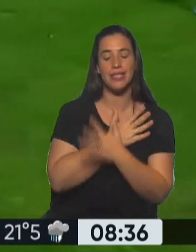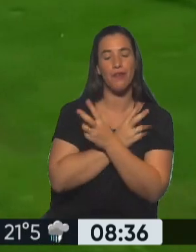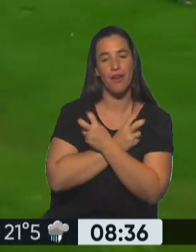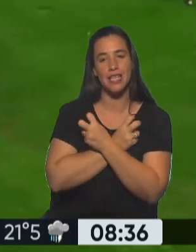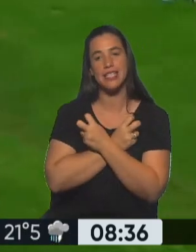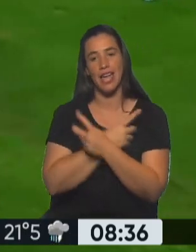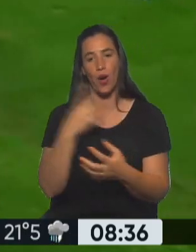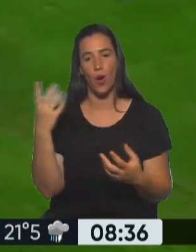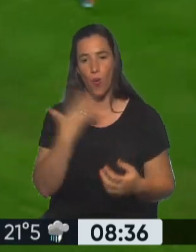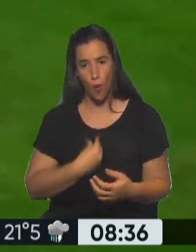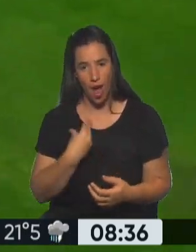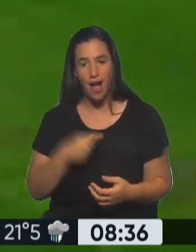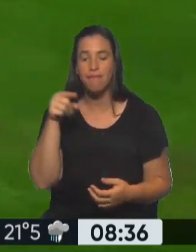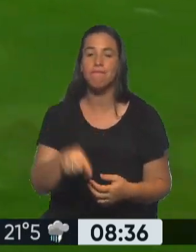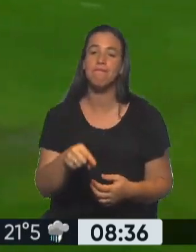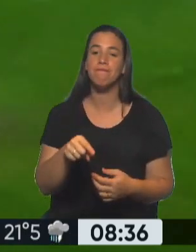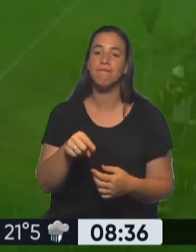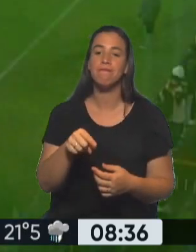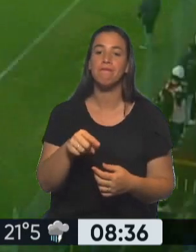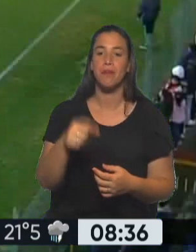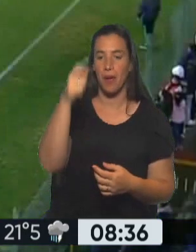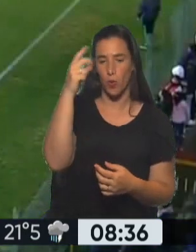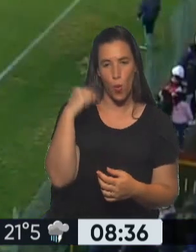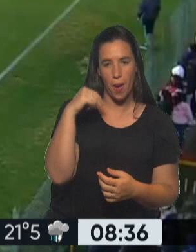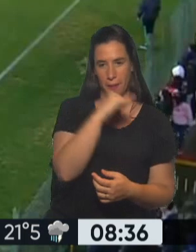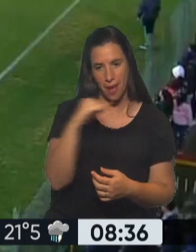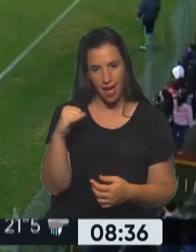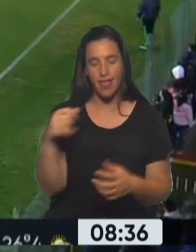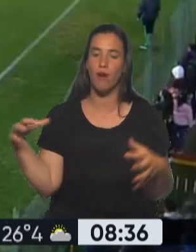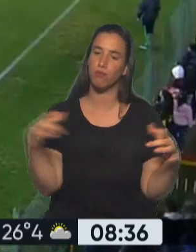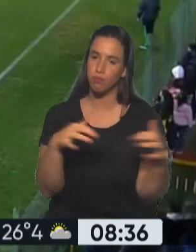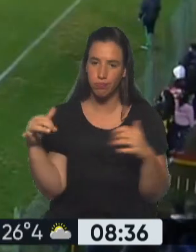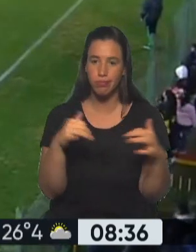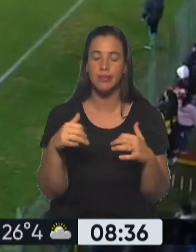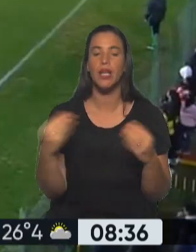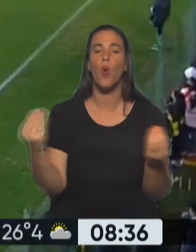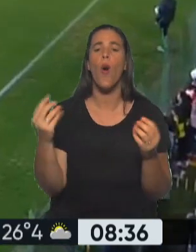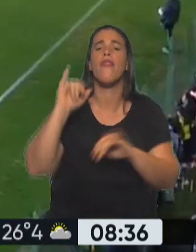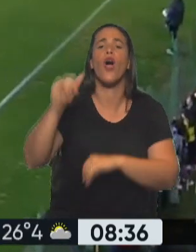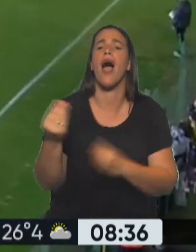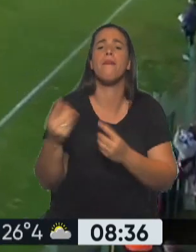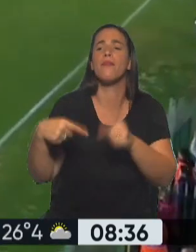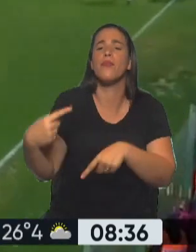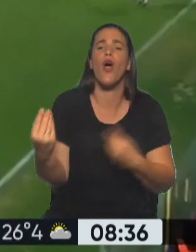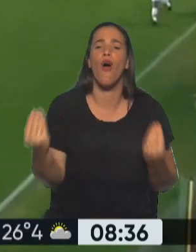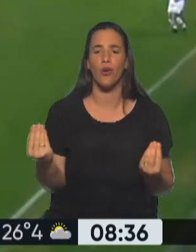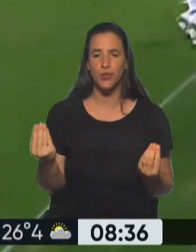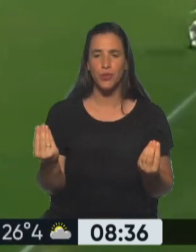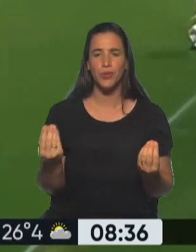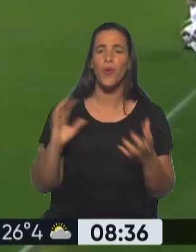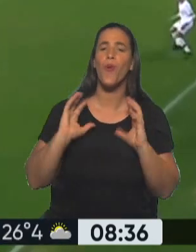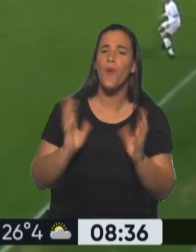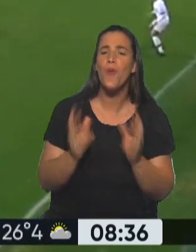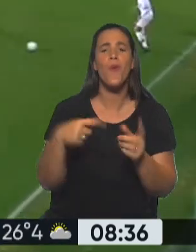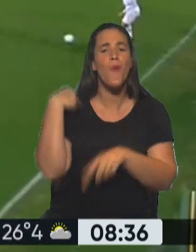a Huracán en Florencio Varela a las 21:30. Bueno, ¿y cuándo juega el campeón? Todos querían que digas. ¿Cuándo juega el campeón?